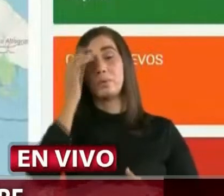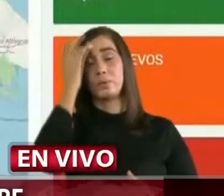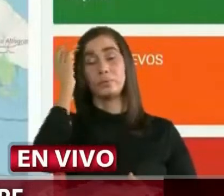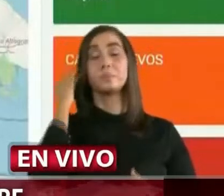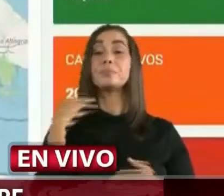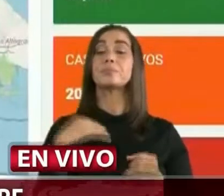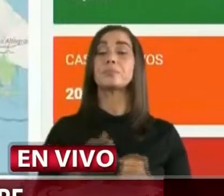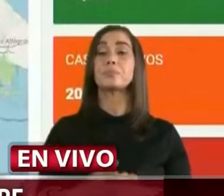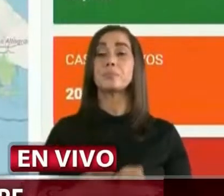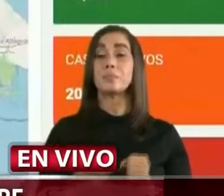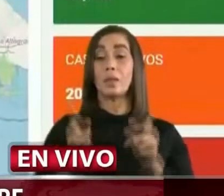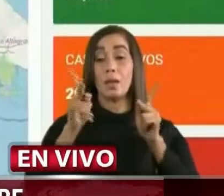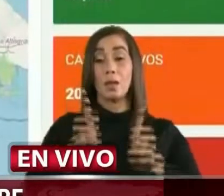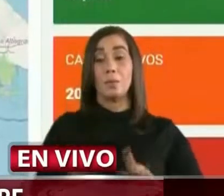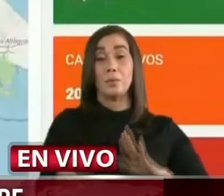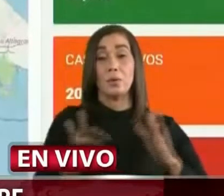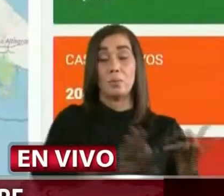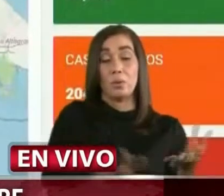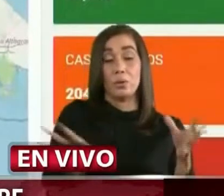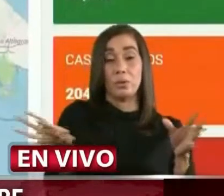El total de fallecidos,